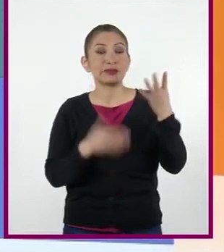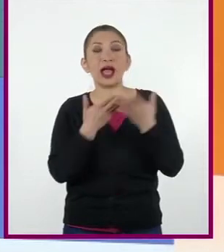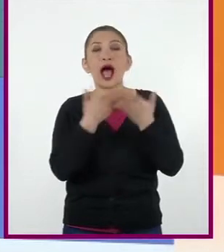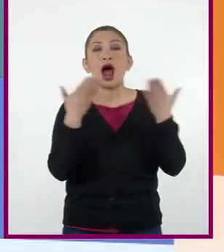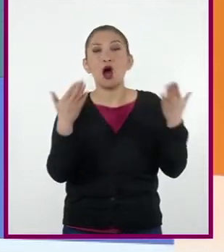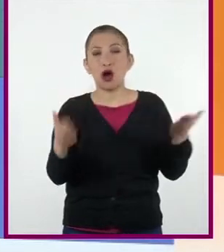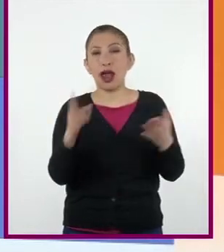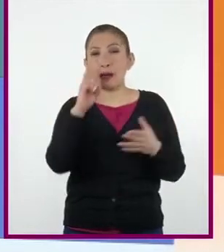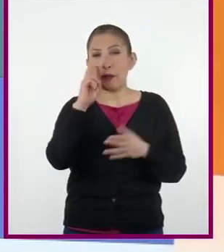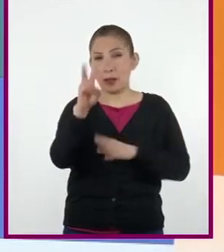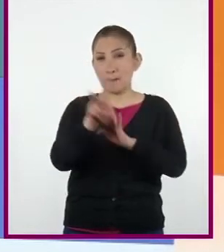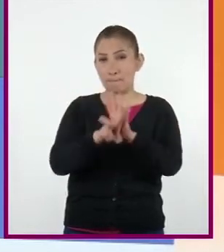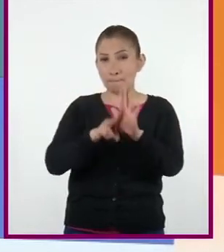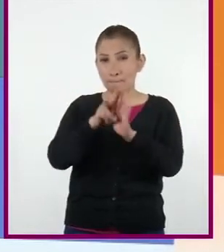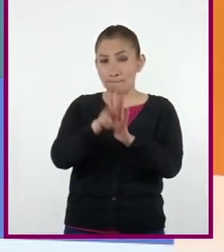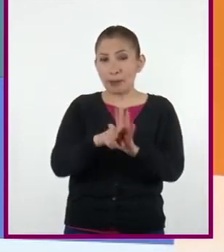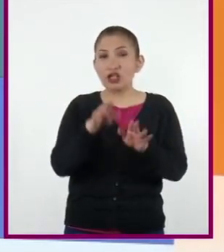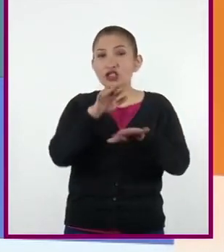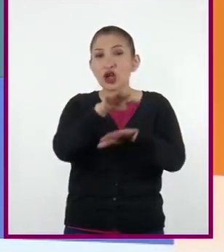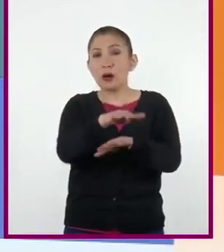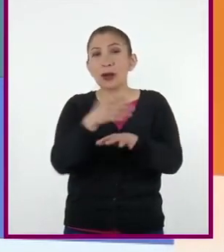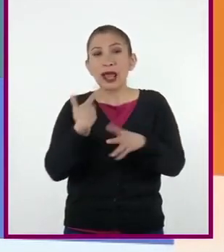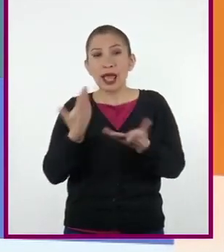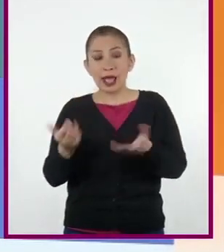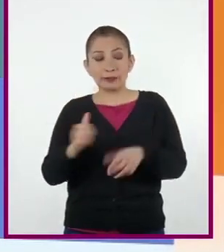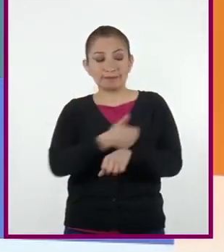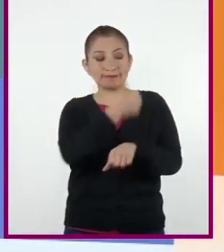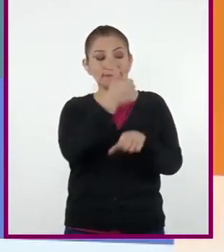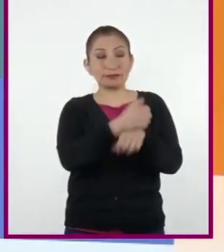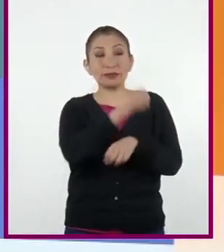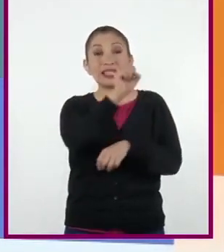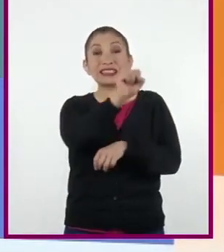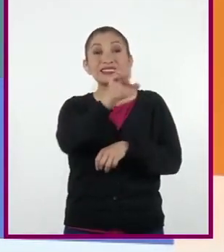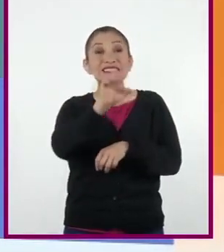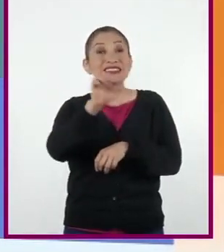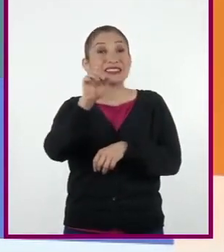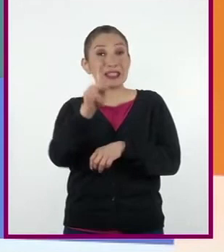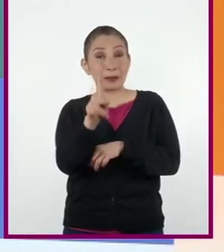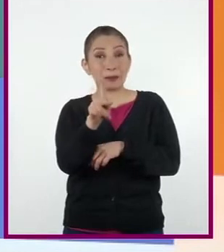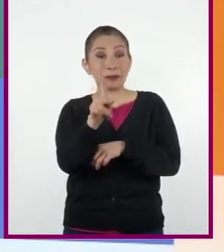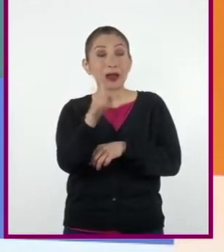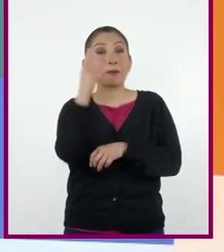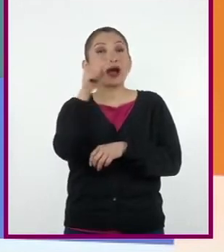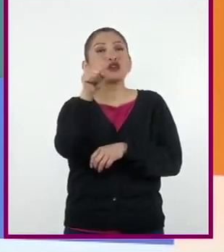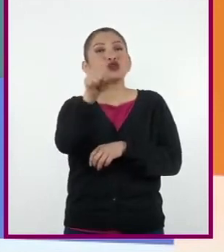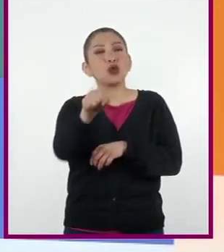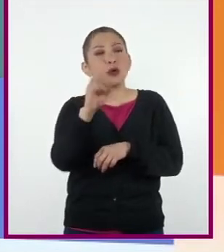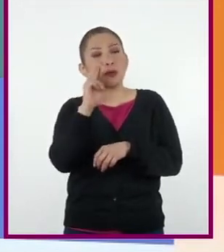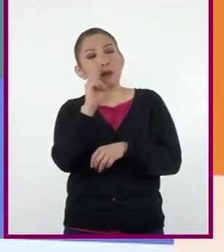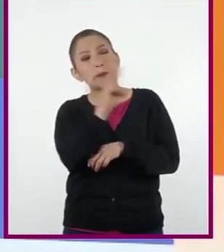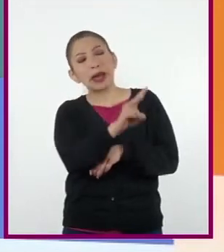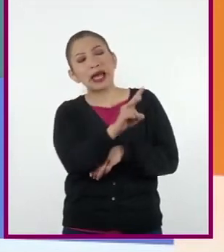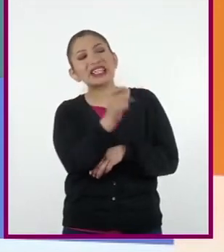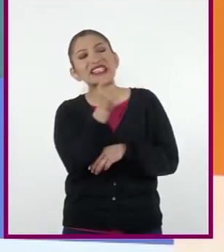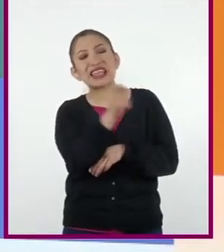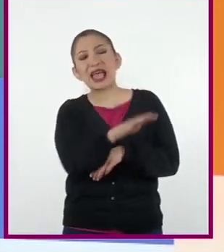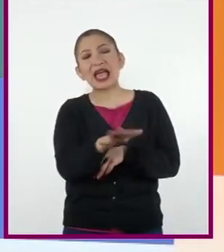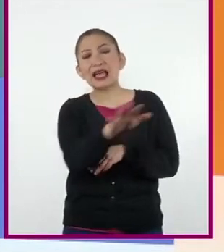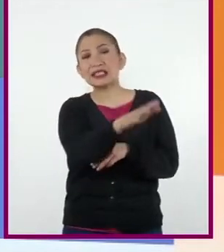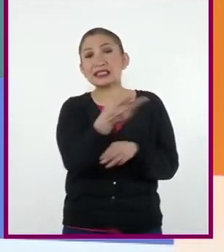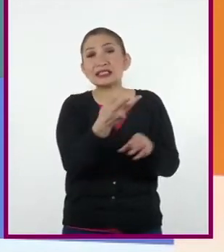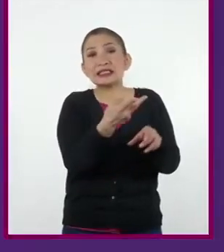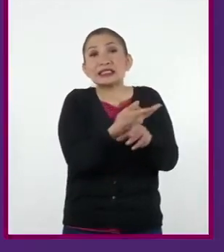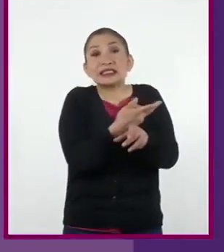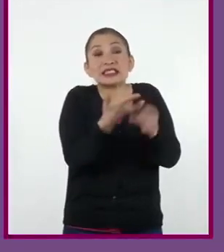Ahora vamos a ver un video sobre la creación de la Secretaría de Educación Pública para que puedan apreciar lo que es un